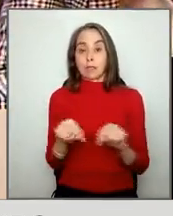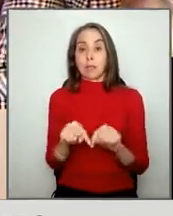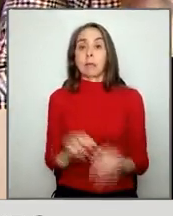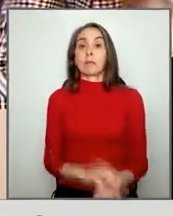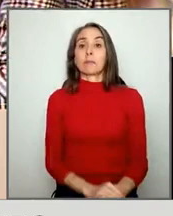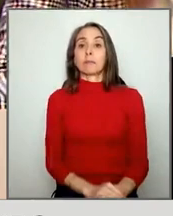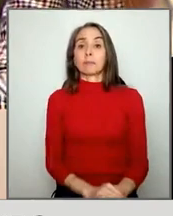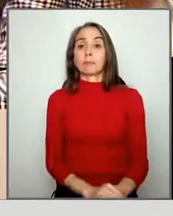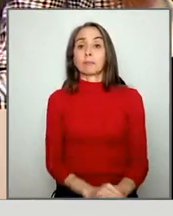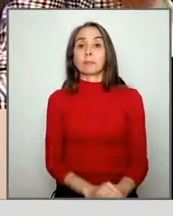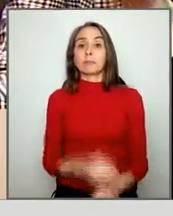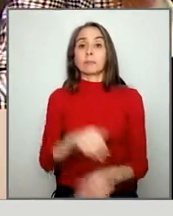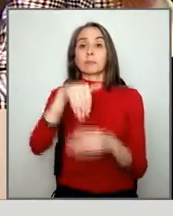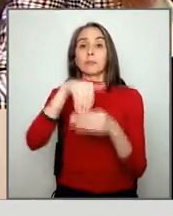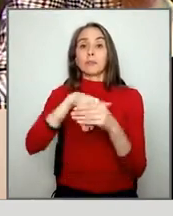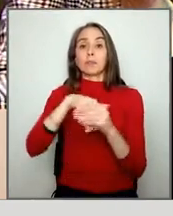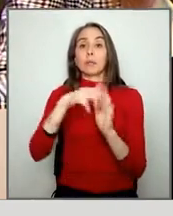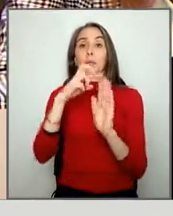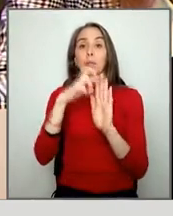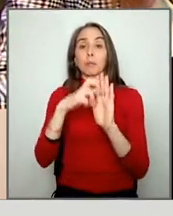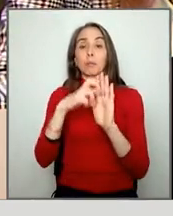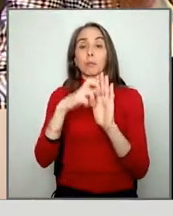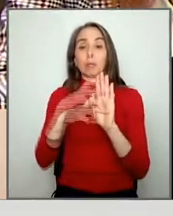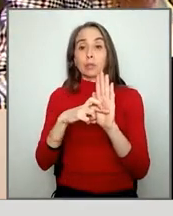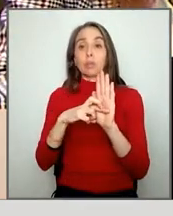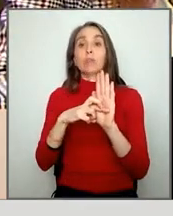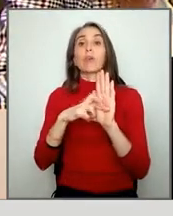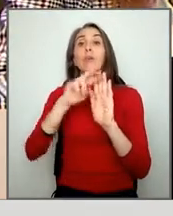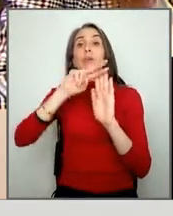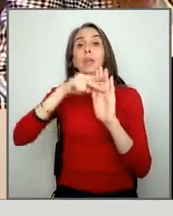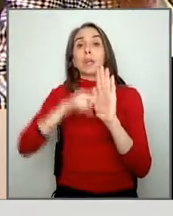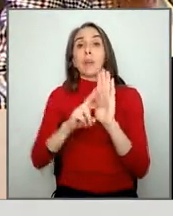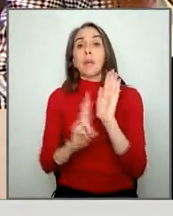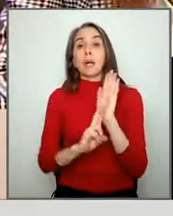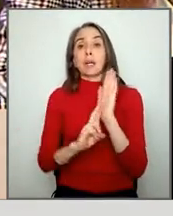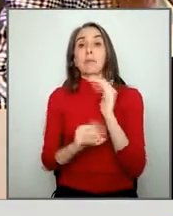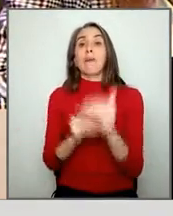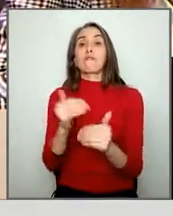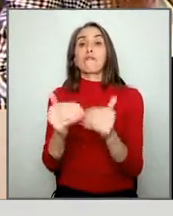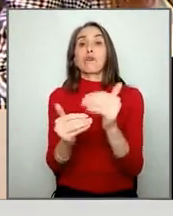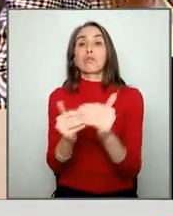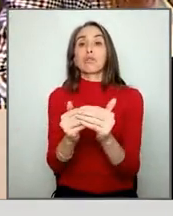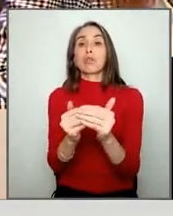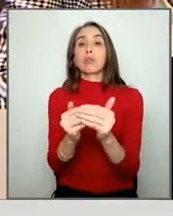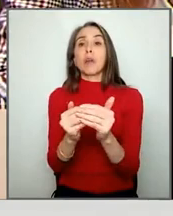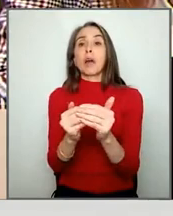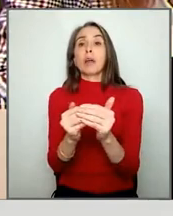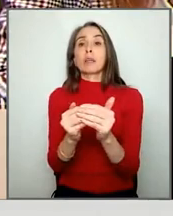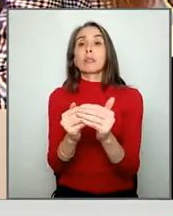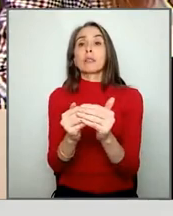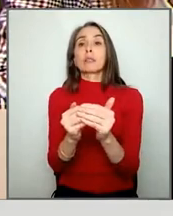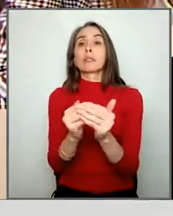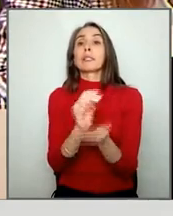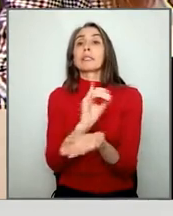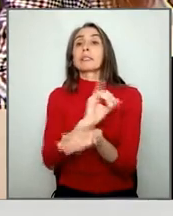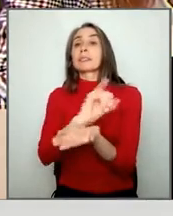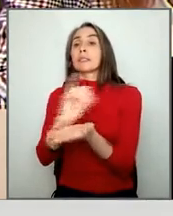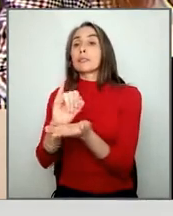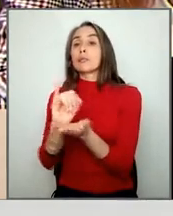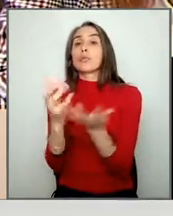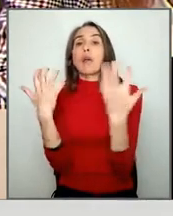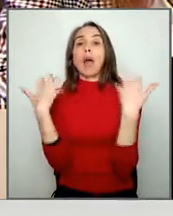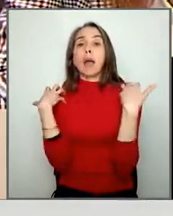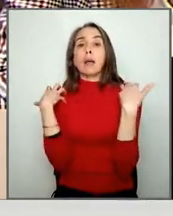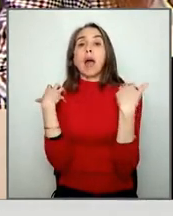la propuesta de modificación de reglamento que regula el funcionamiento de los órganos que conforman el proceso constitucional en virtud de lo dispuesto